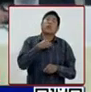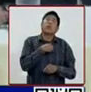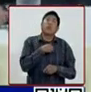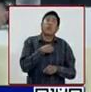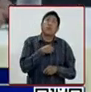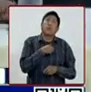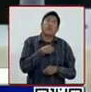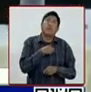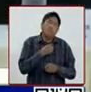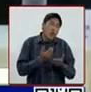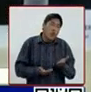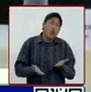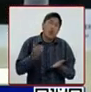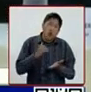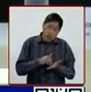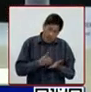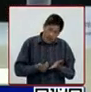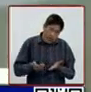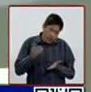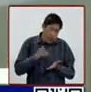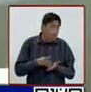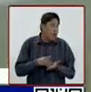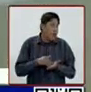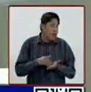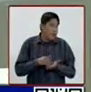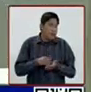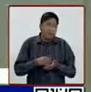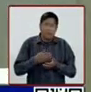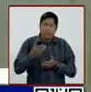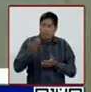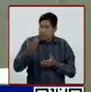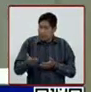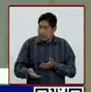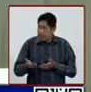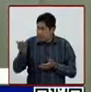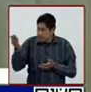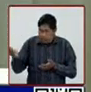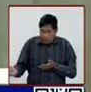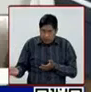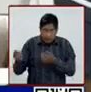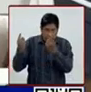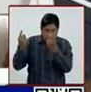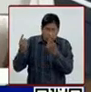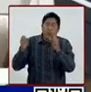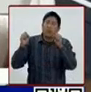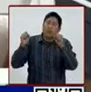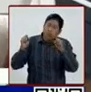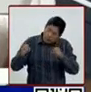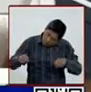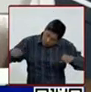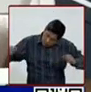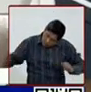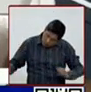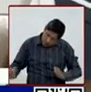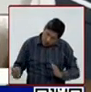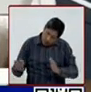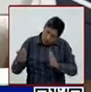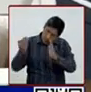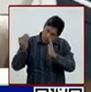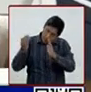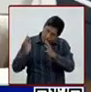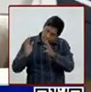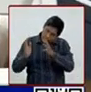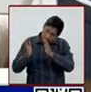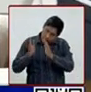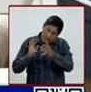nuevamente reiteramos es que los actores del conflicto puedan sentarse y